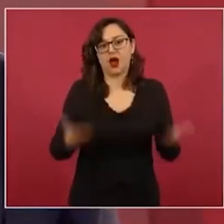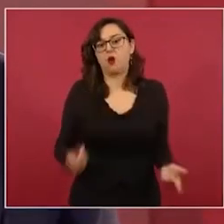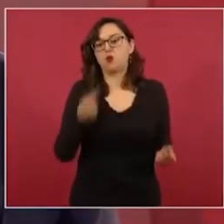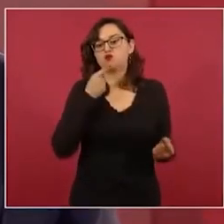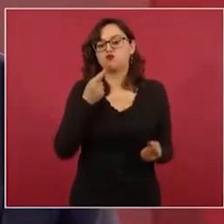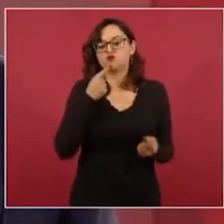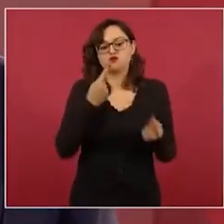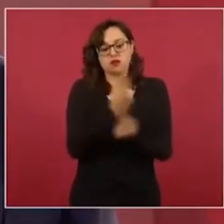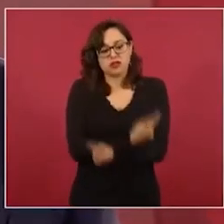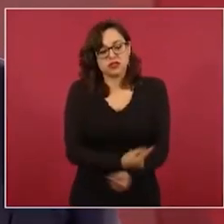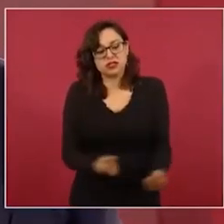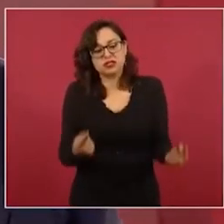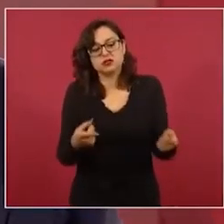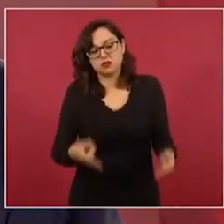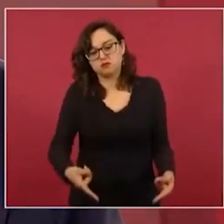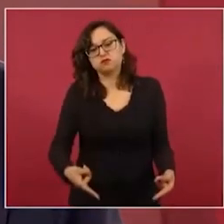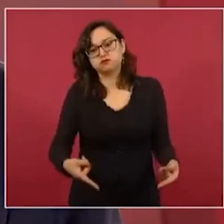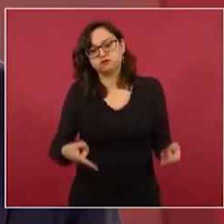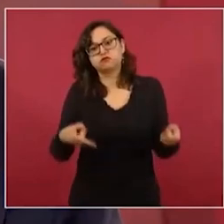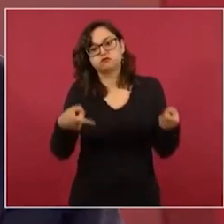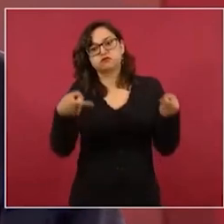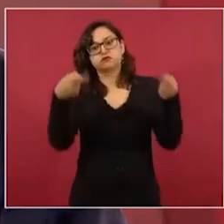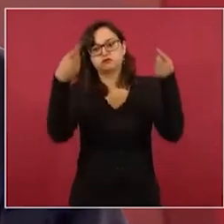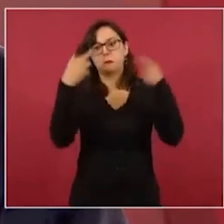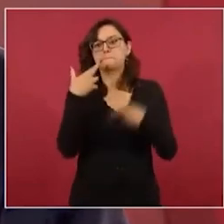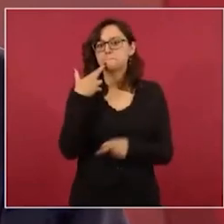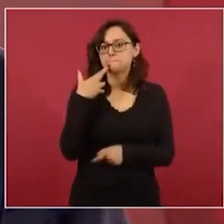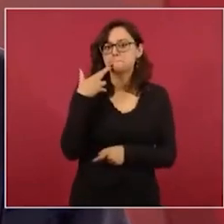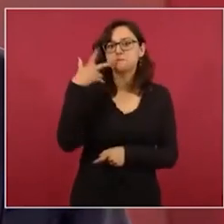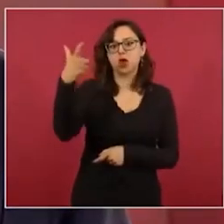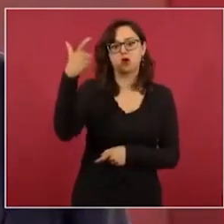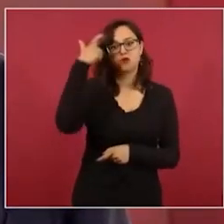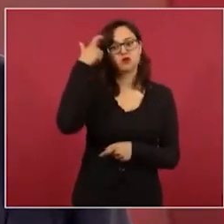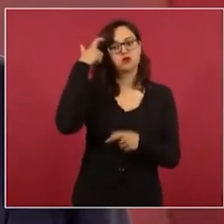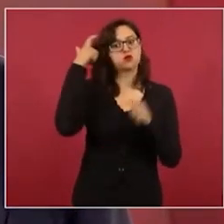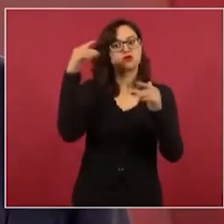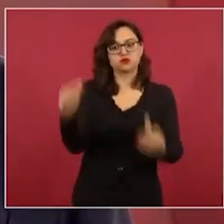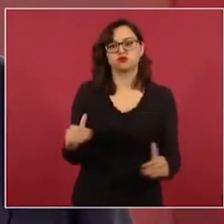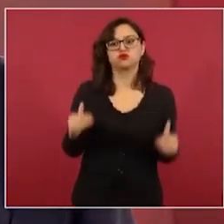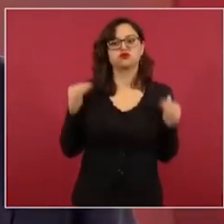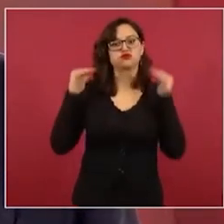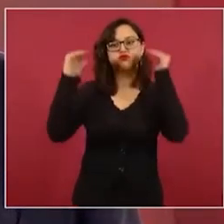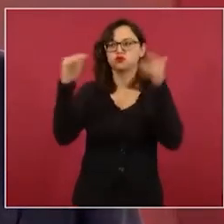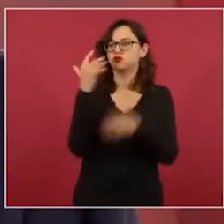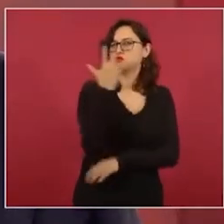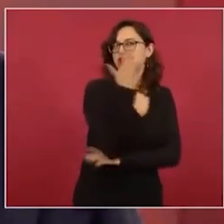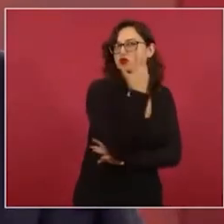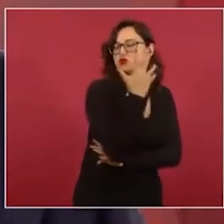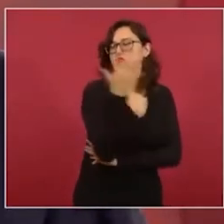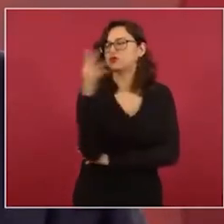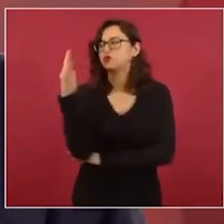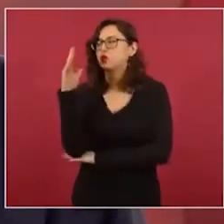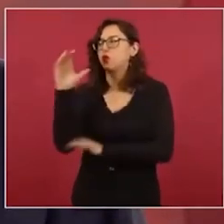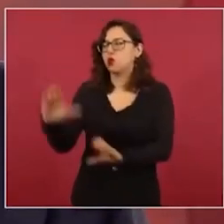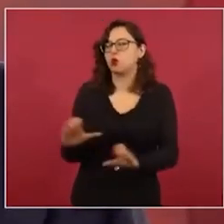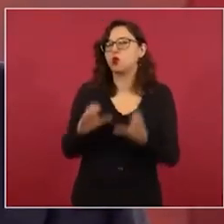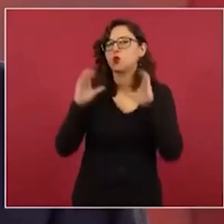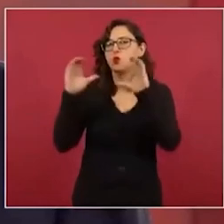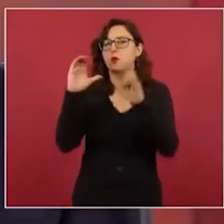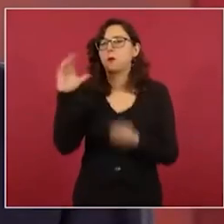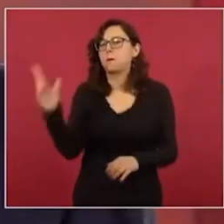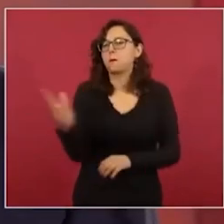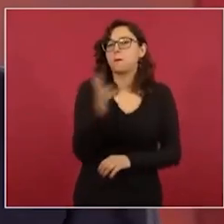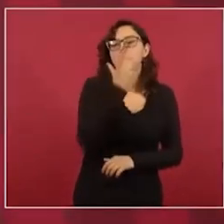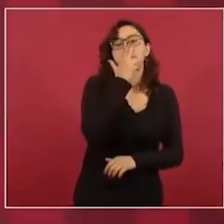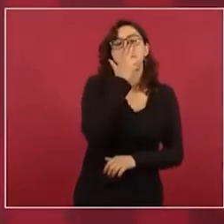en eso es en lo que se ha avanzado, sin duda, en la conciencia ecológica en